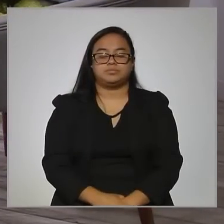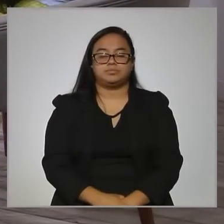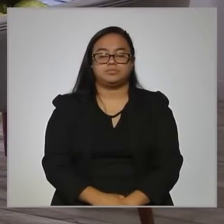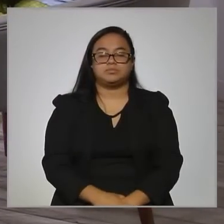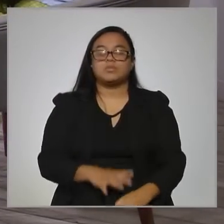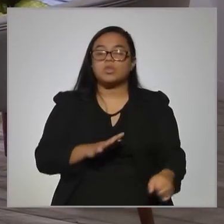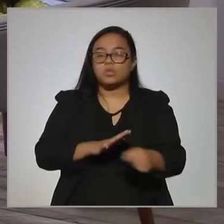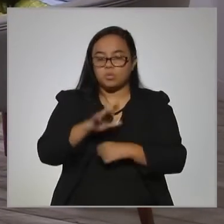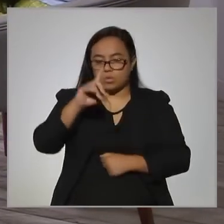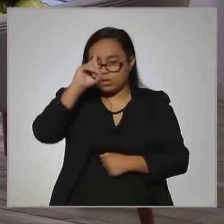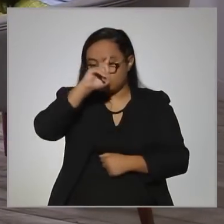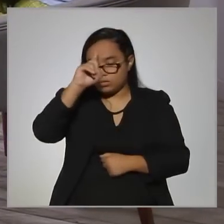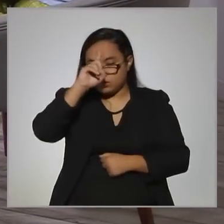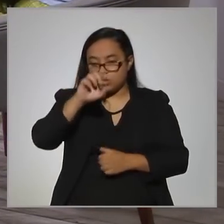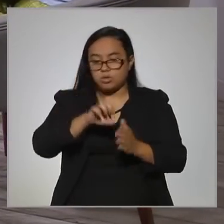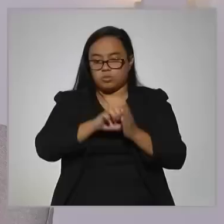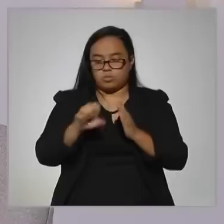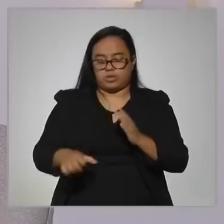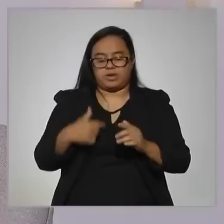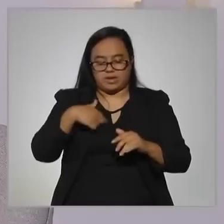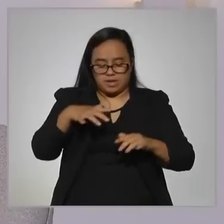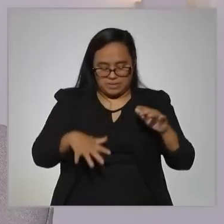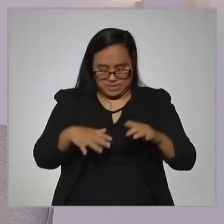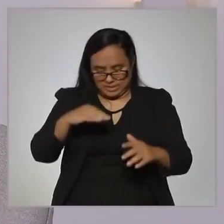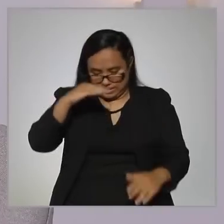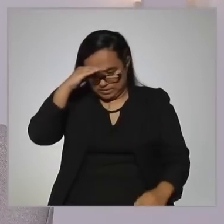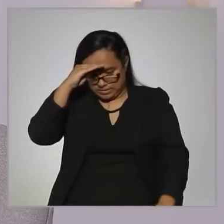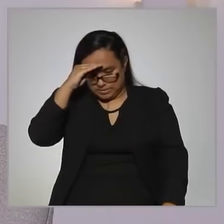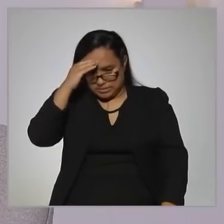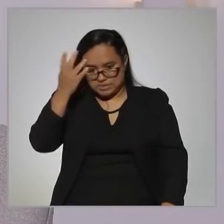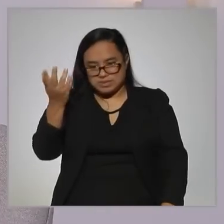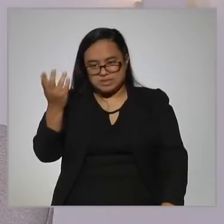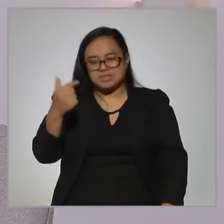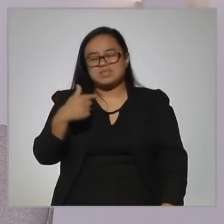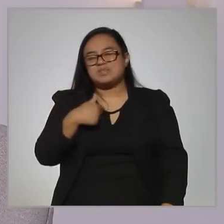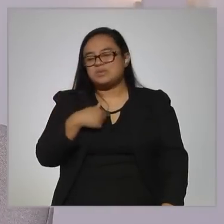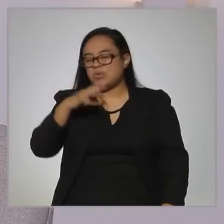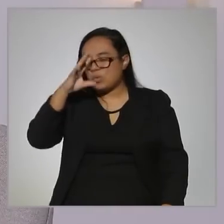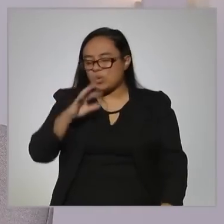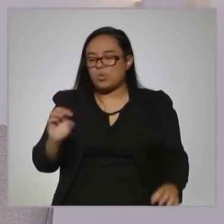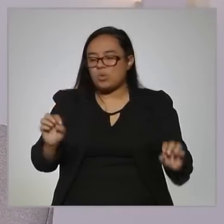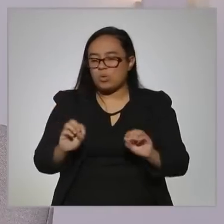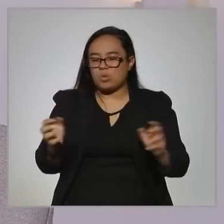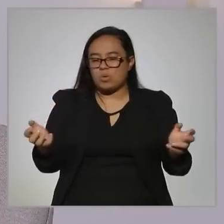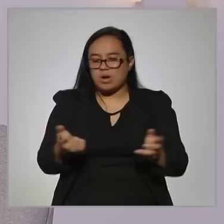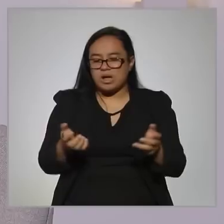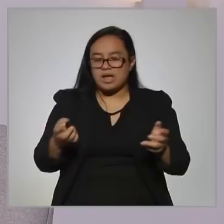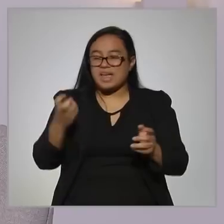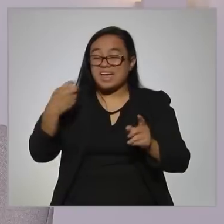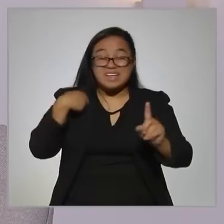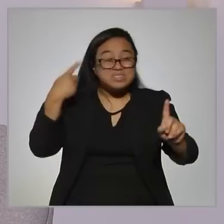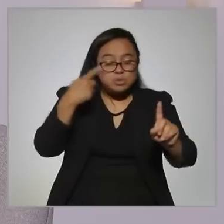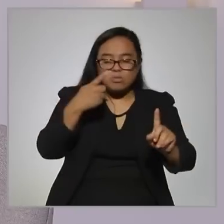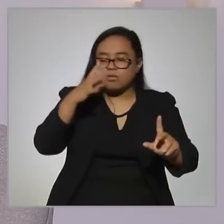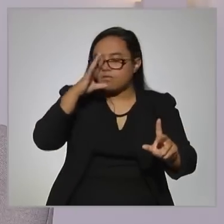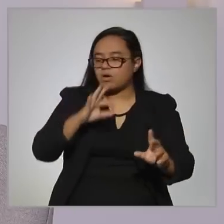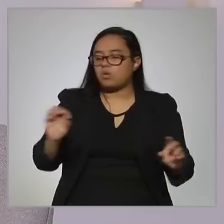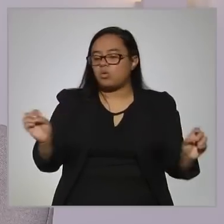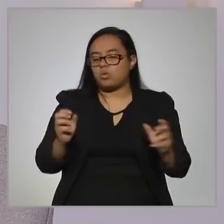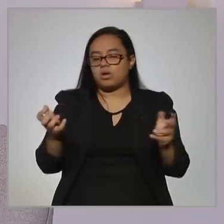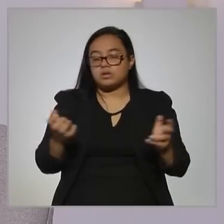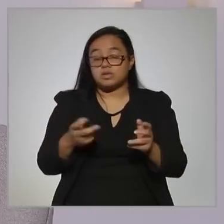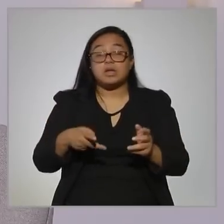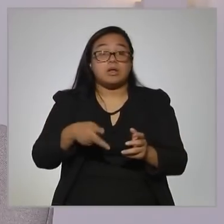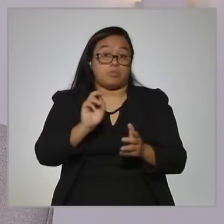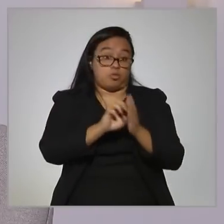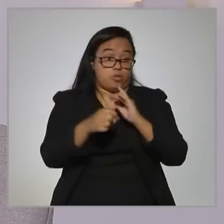hacer? O sea, por tal ejemplo, vez. yo luego sí digo, ay, sí debí de haber hecho esto. Esto me lo propuse y no lo hice, pero cuando sí los hago